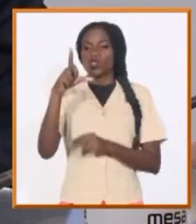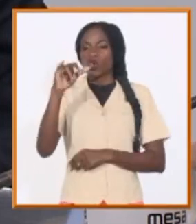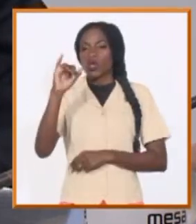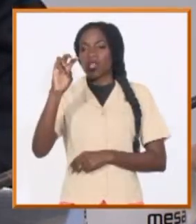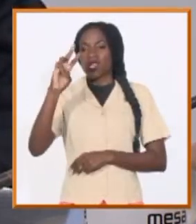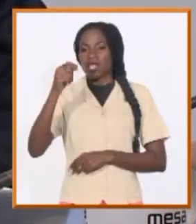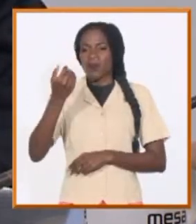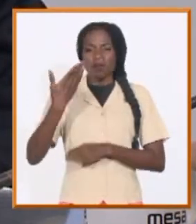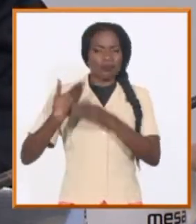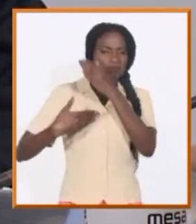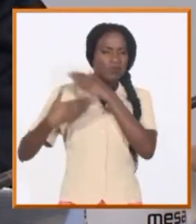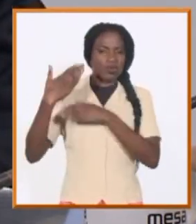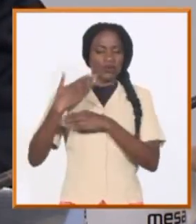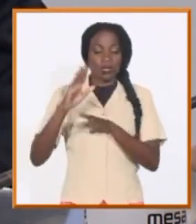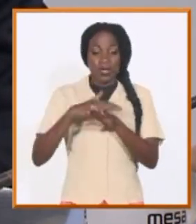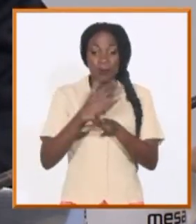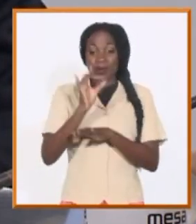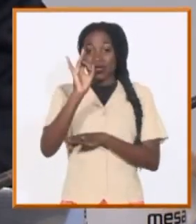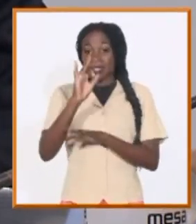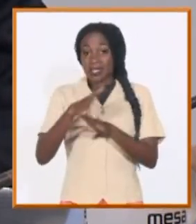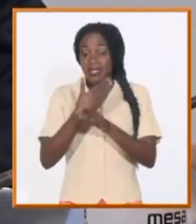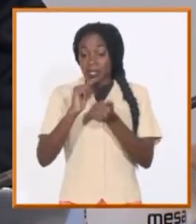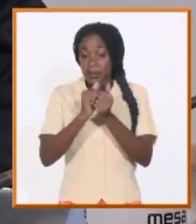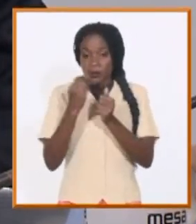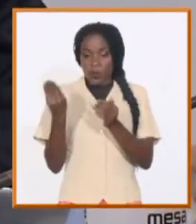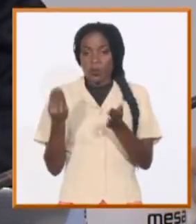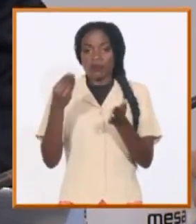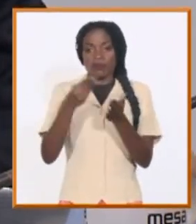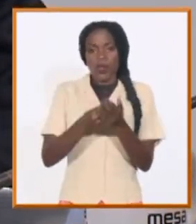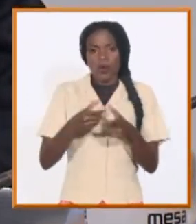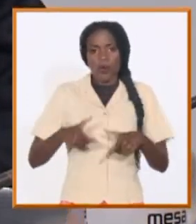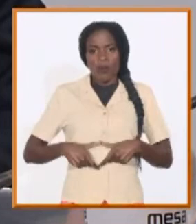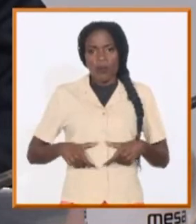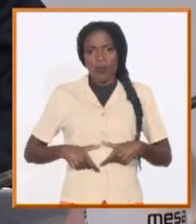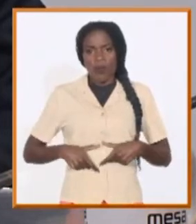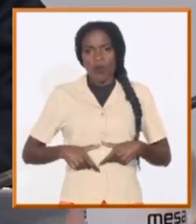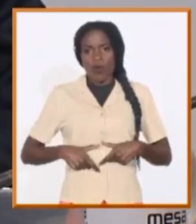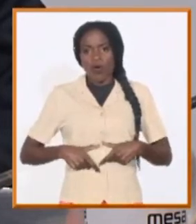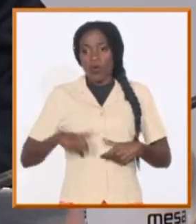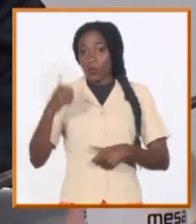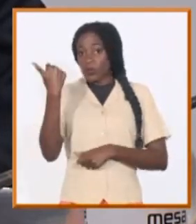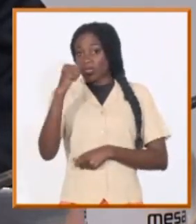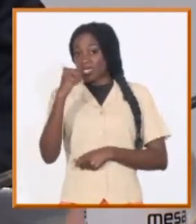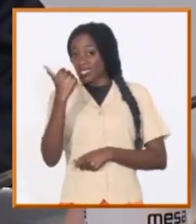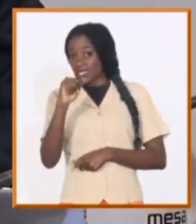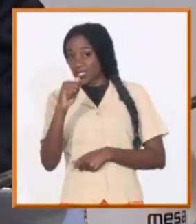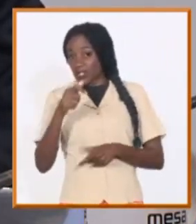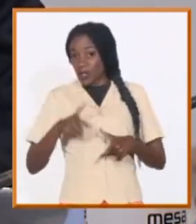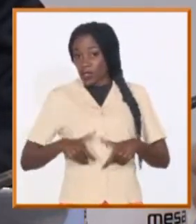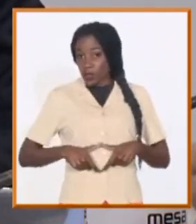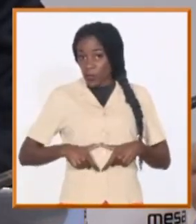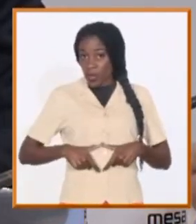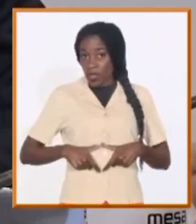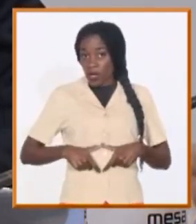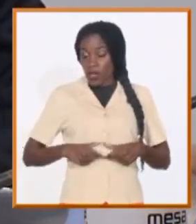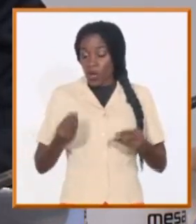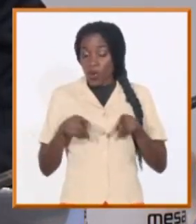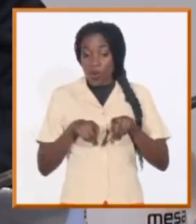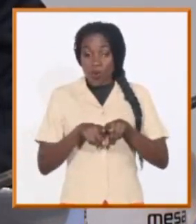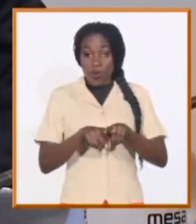hay 7 deportes más que también aportaron medallas, aportaron 10 medallas, y esas 10 medallas